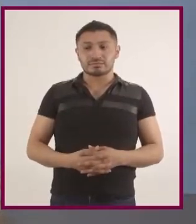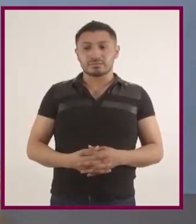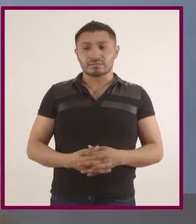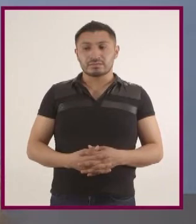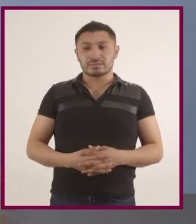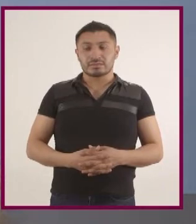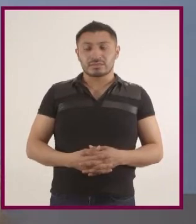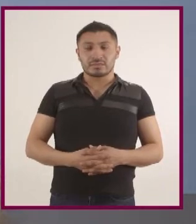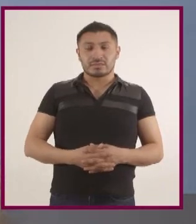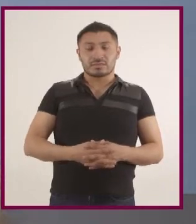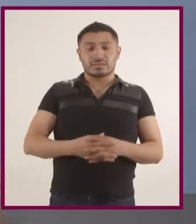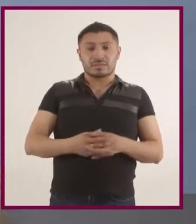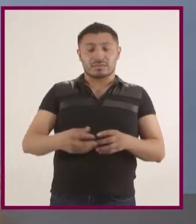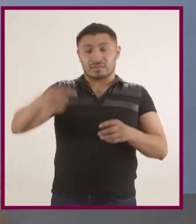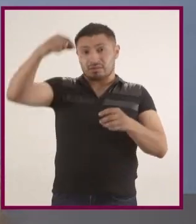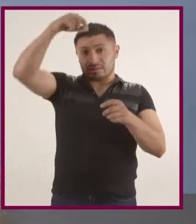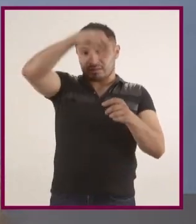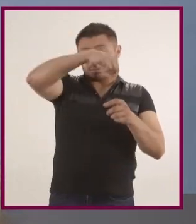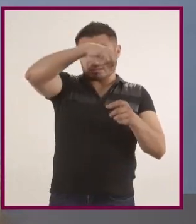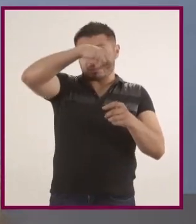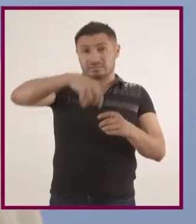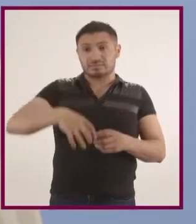y lo atoramos